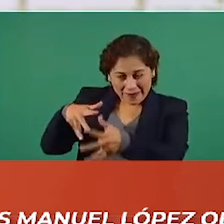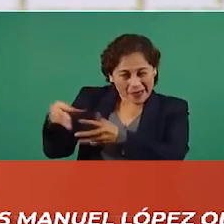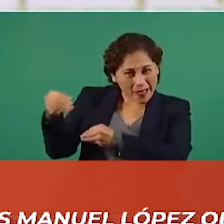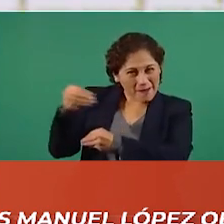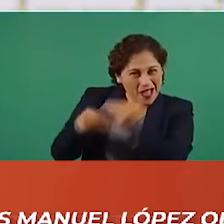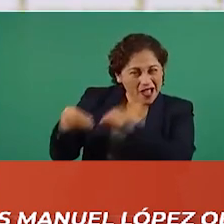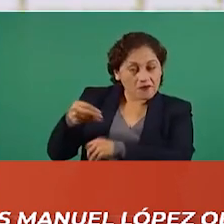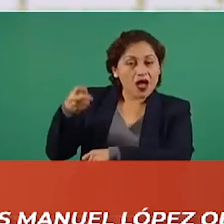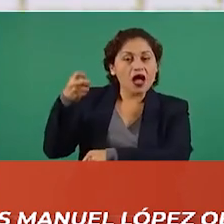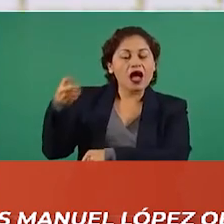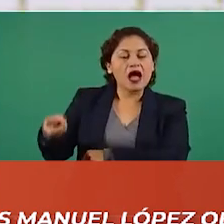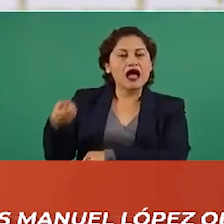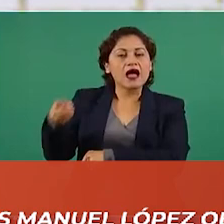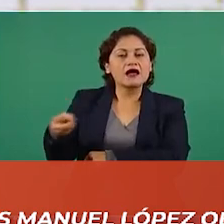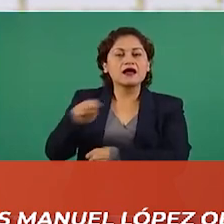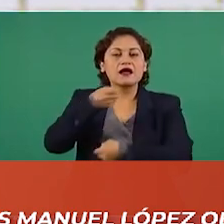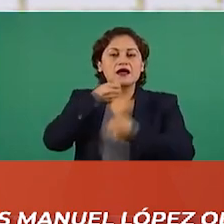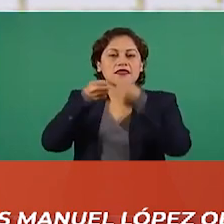Además es...